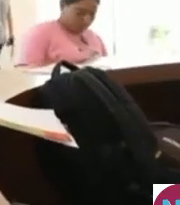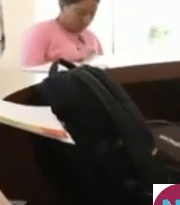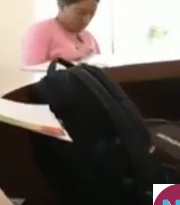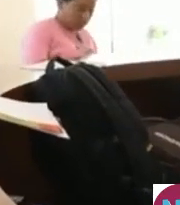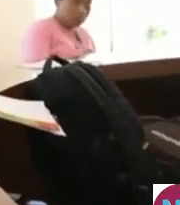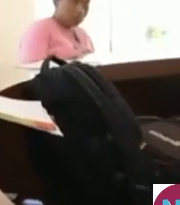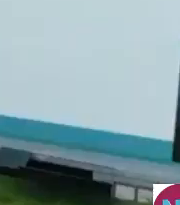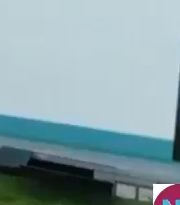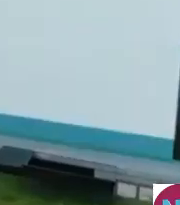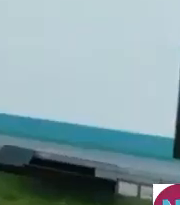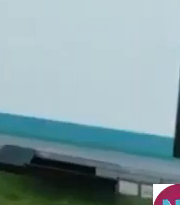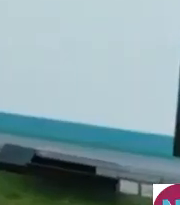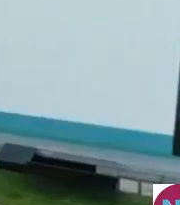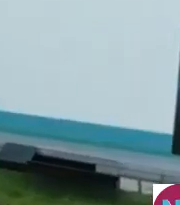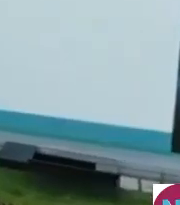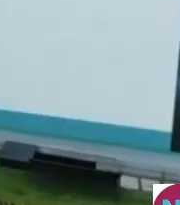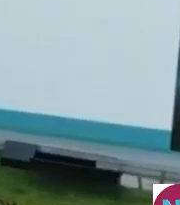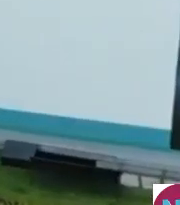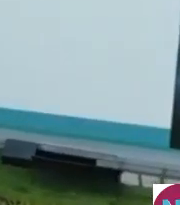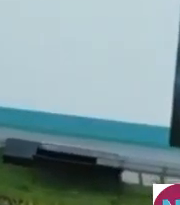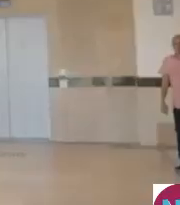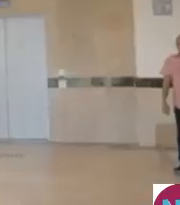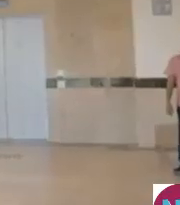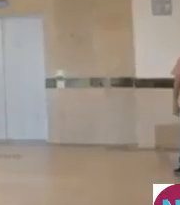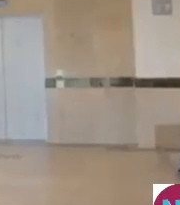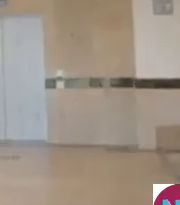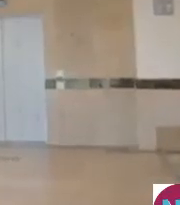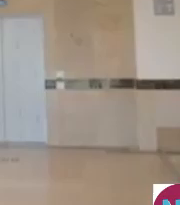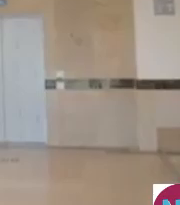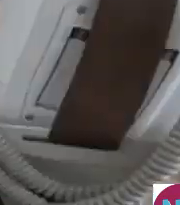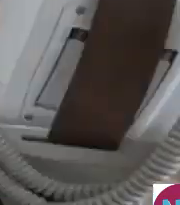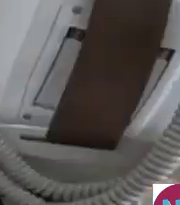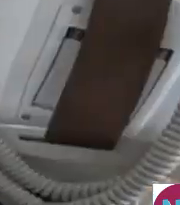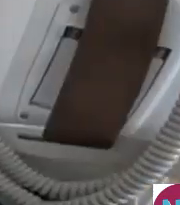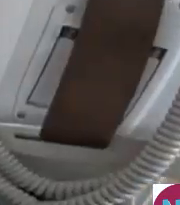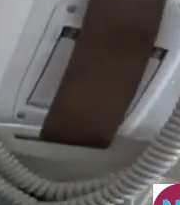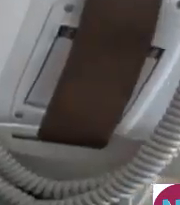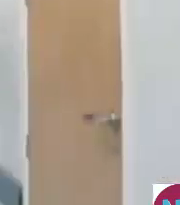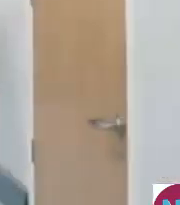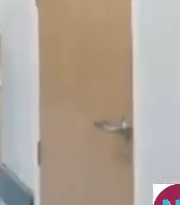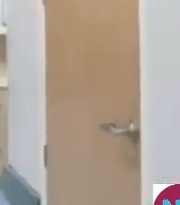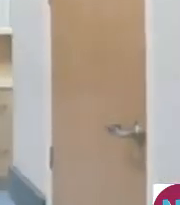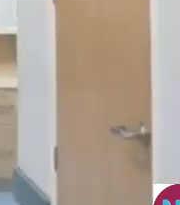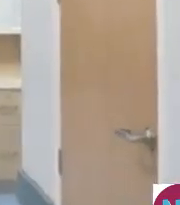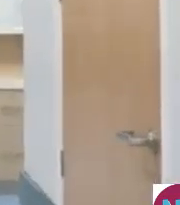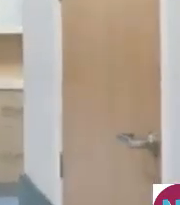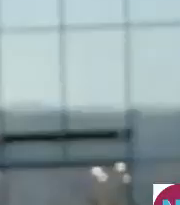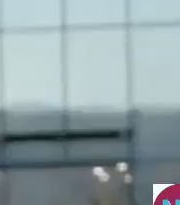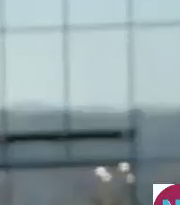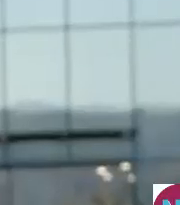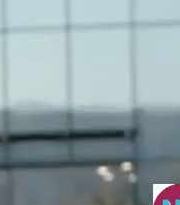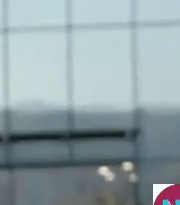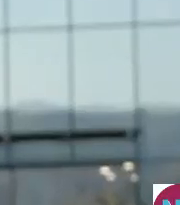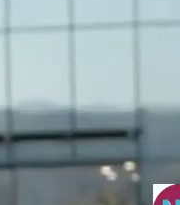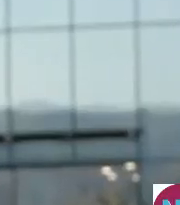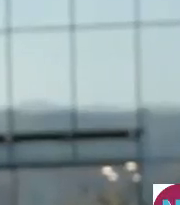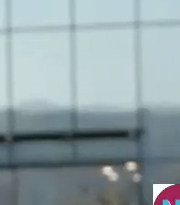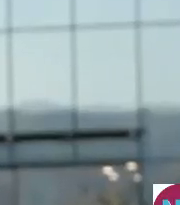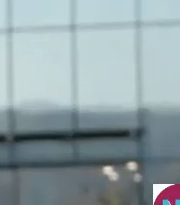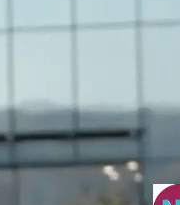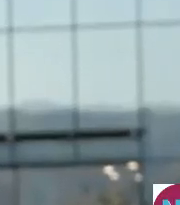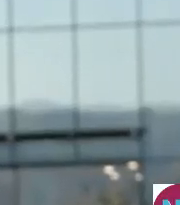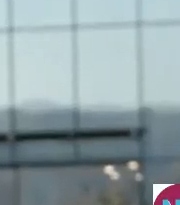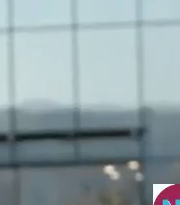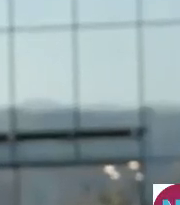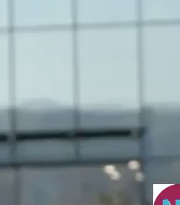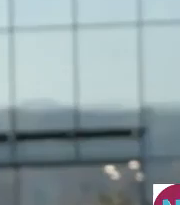servicios médicos gratuitos gracias a esta obra que pone a su servicio a más de 500 profesionales de la salud. Los invito para que vengan